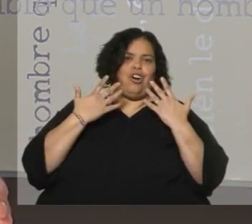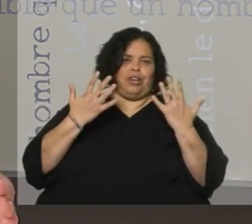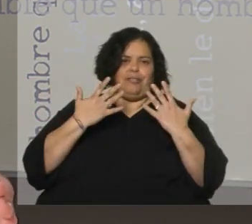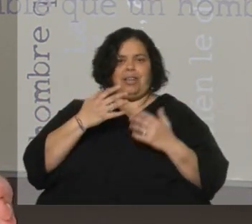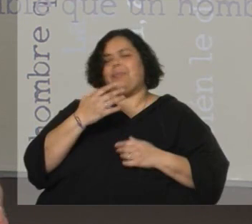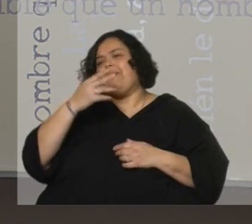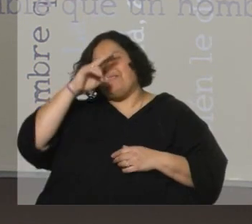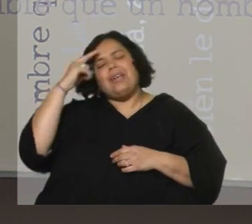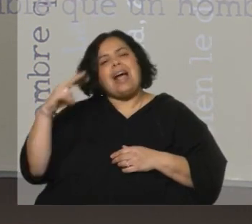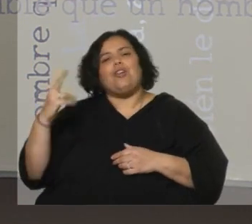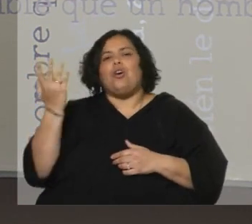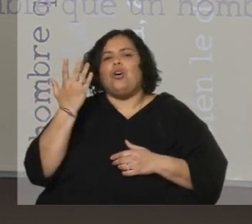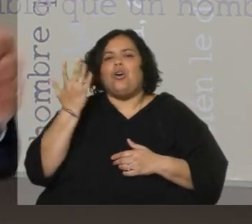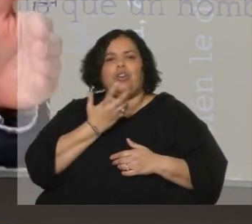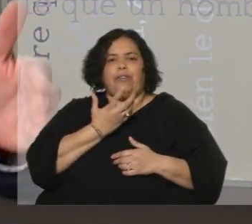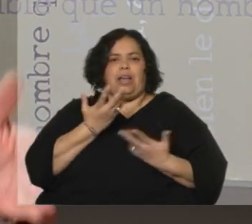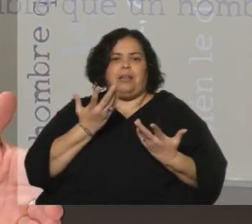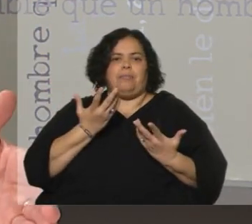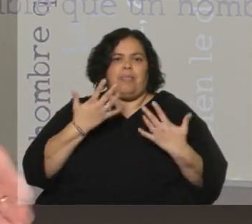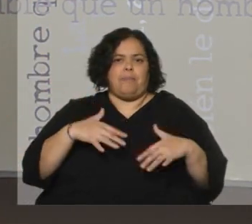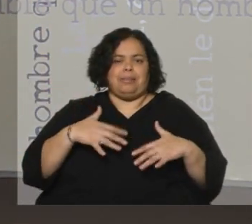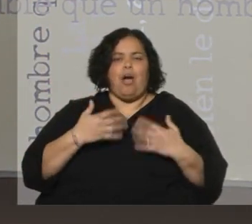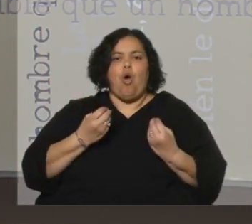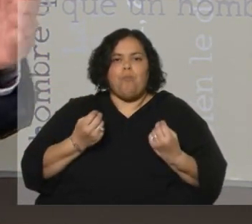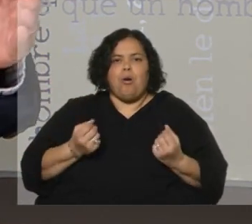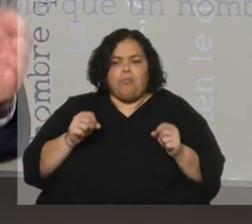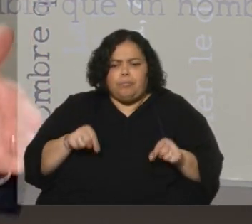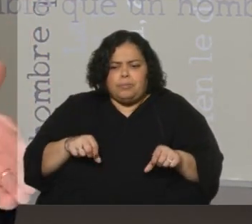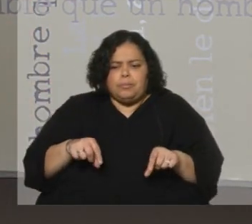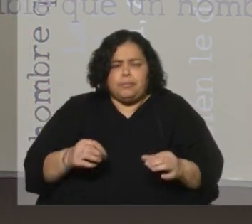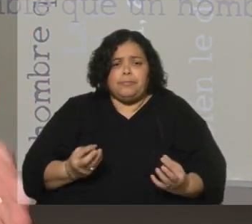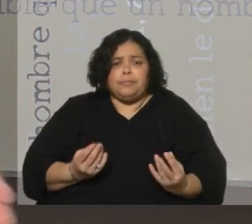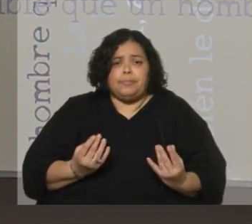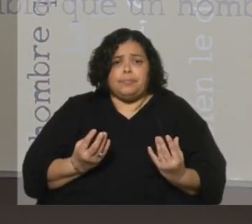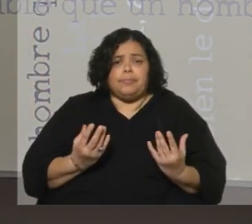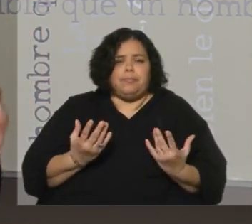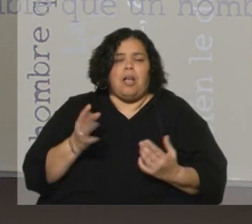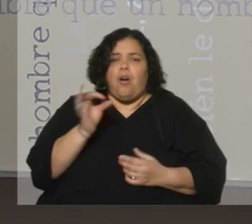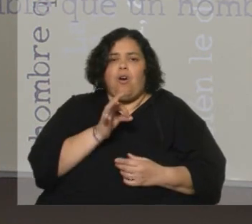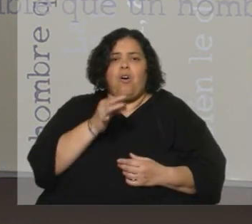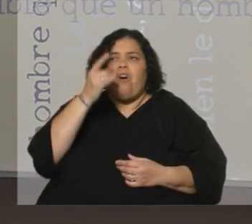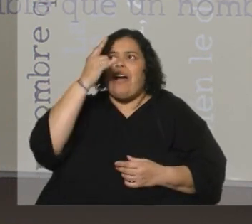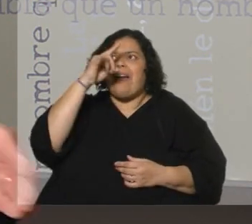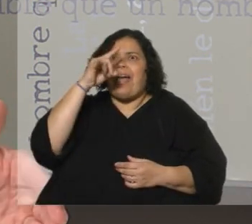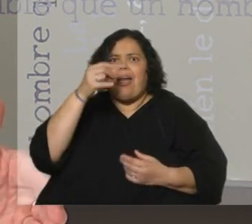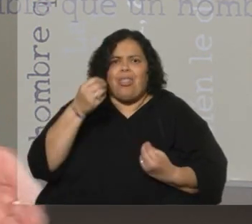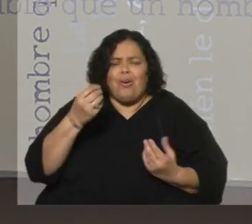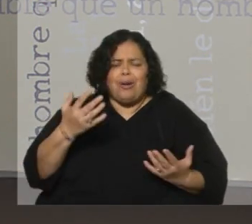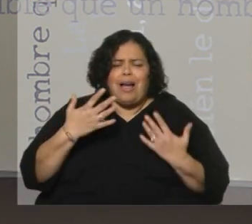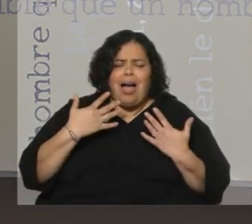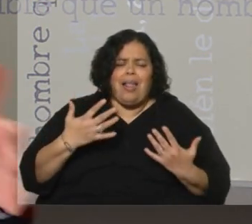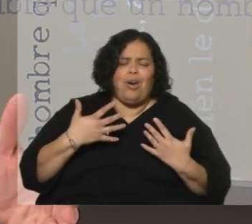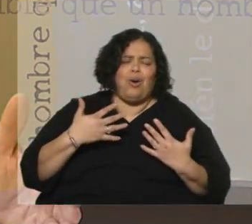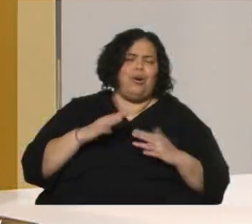complejo eh sembrar un cultivo ver un ganado pariendo lo que fuera con esos calores con